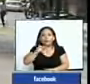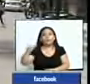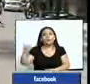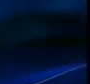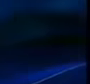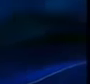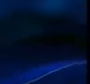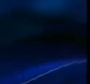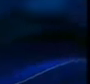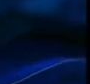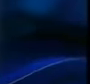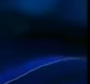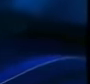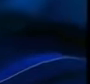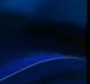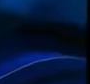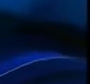Noticiero Hechos.